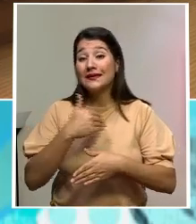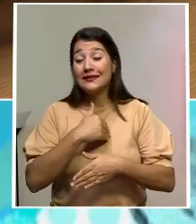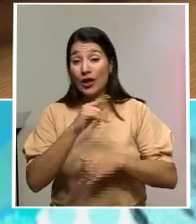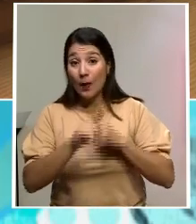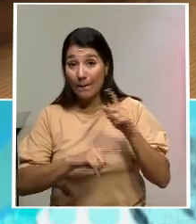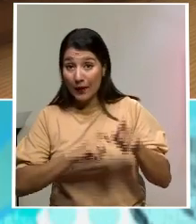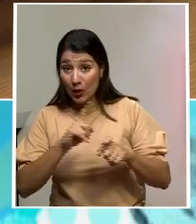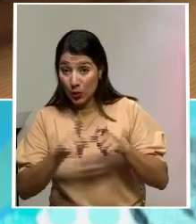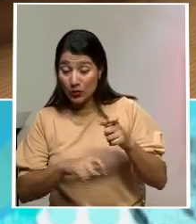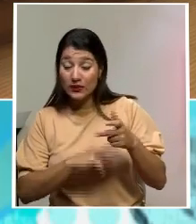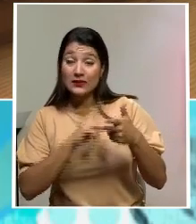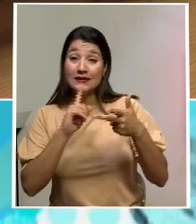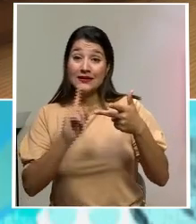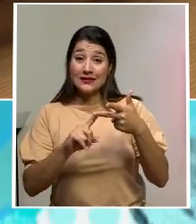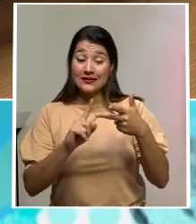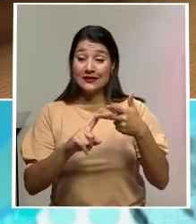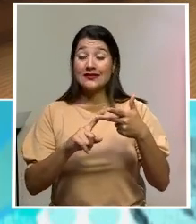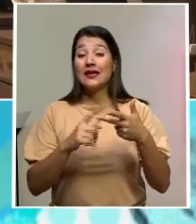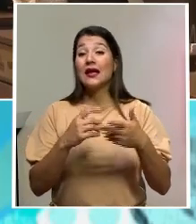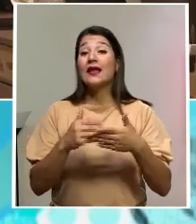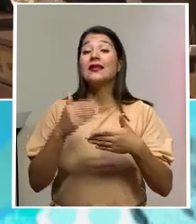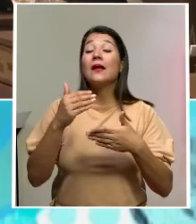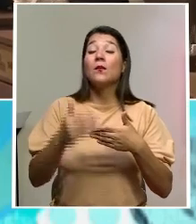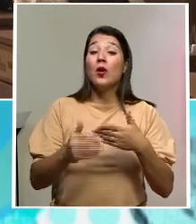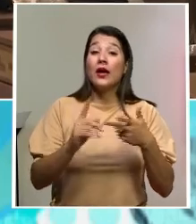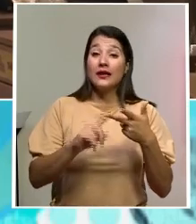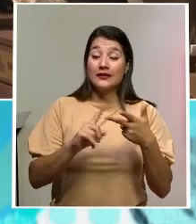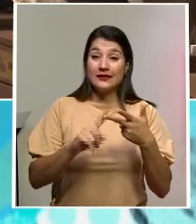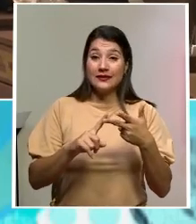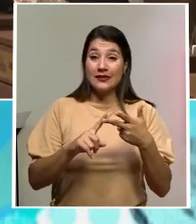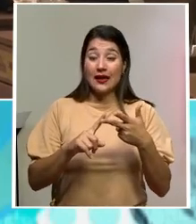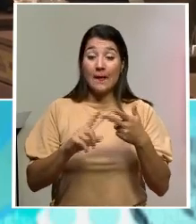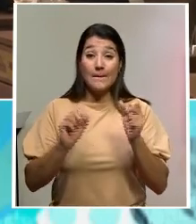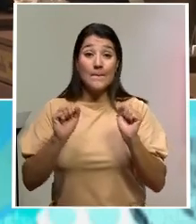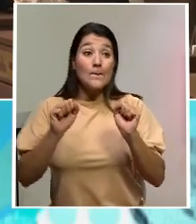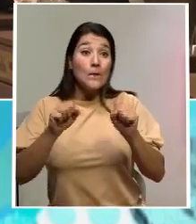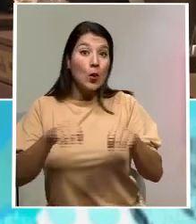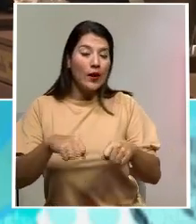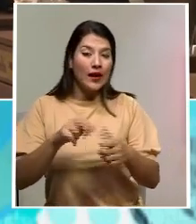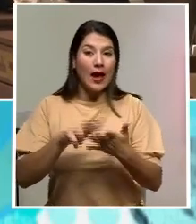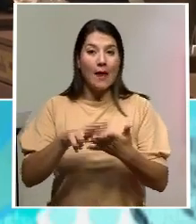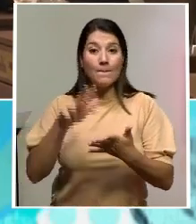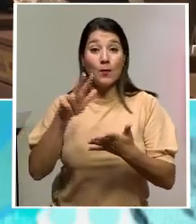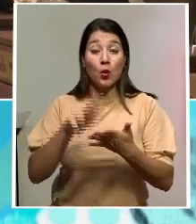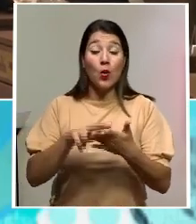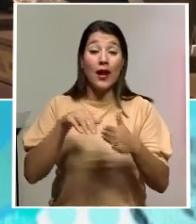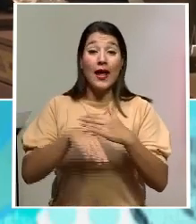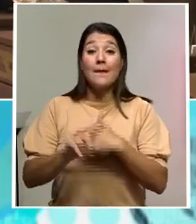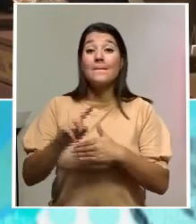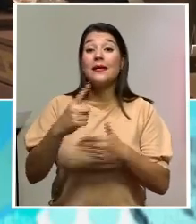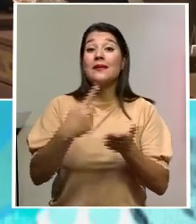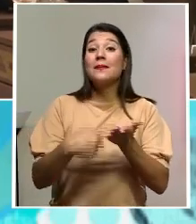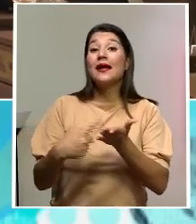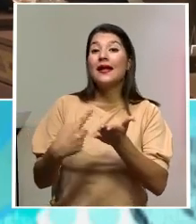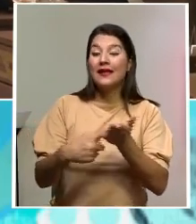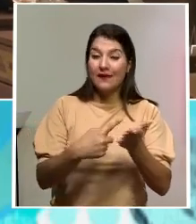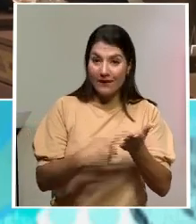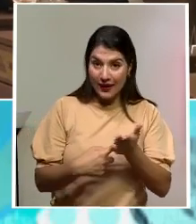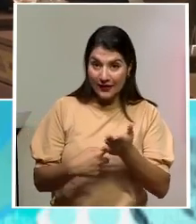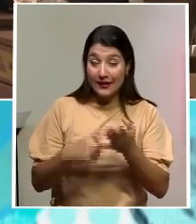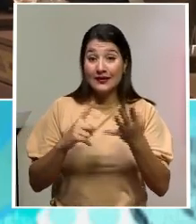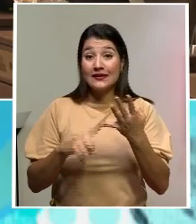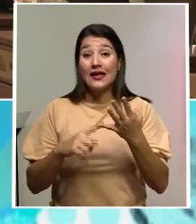de eso se vendrá también digámoslo así, que pueda ser la aprobación en primer debate y después